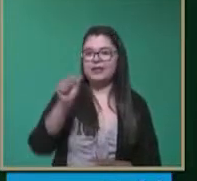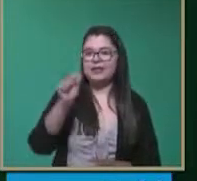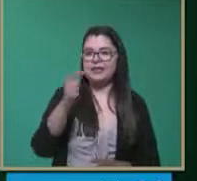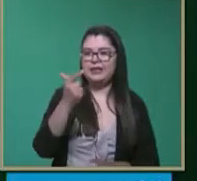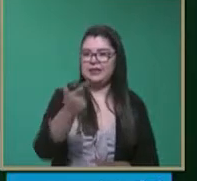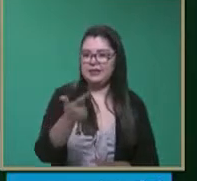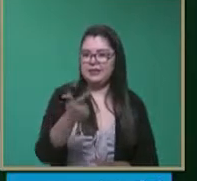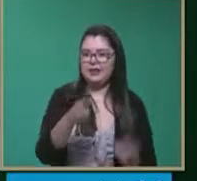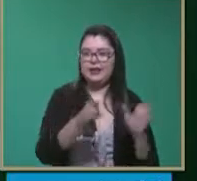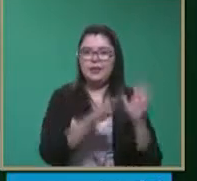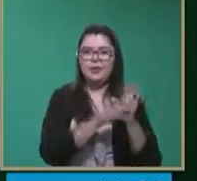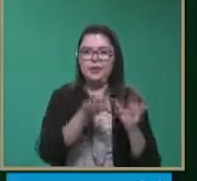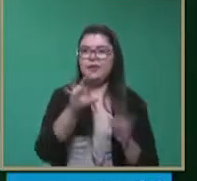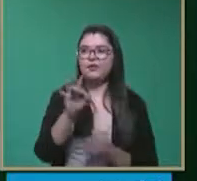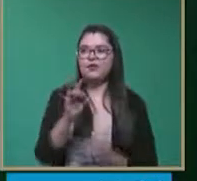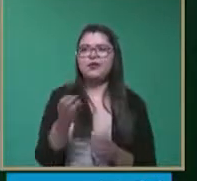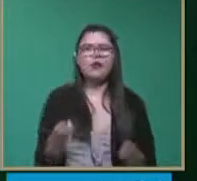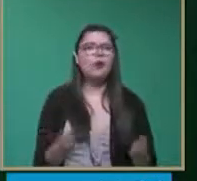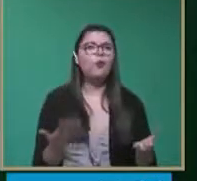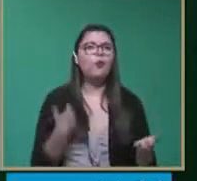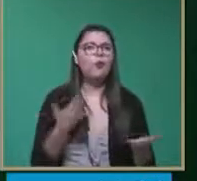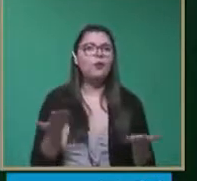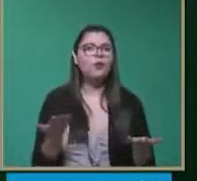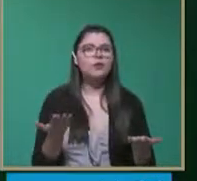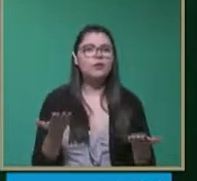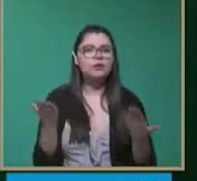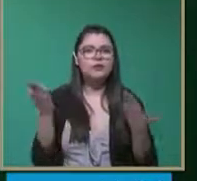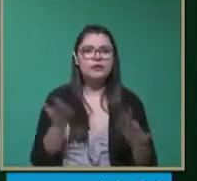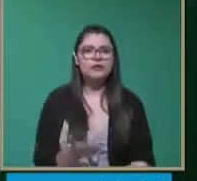67 menos 30, ¿cuánto nos da?